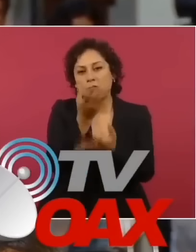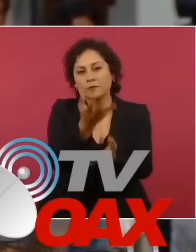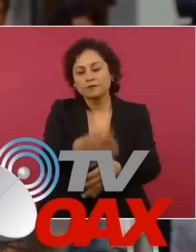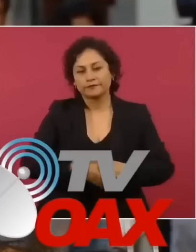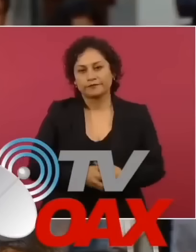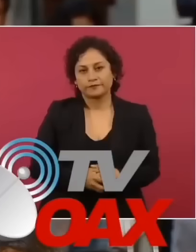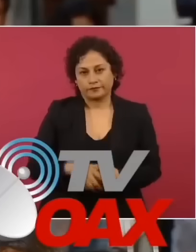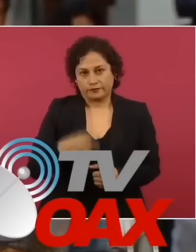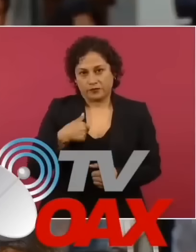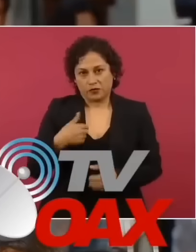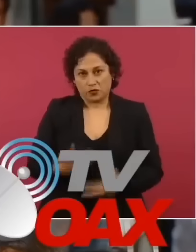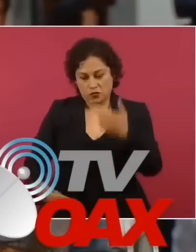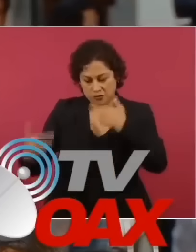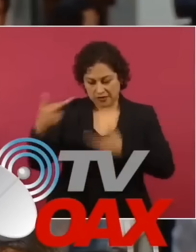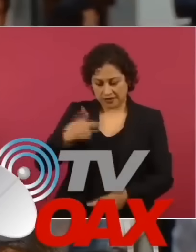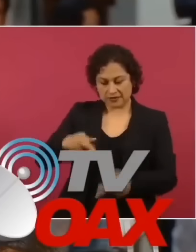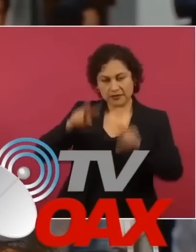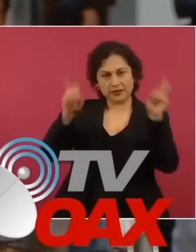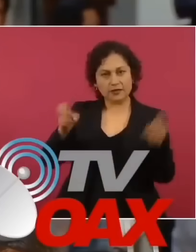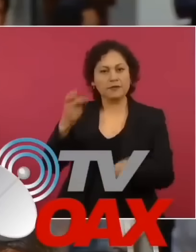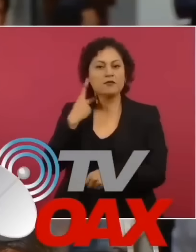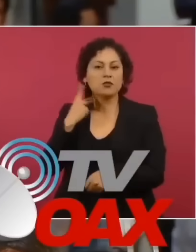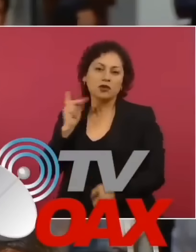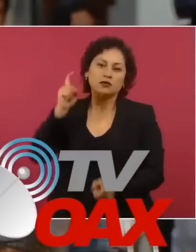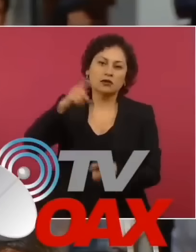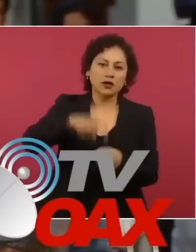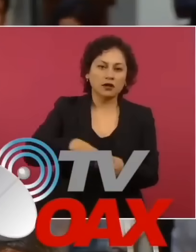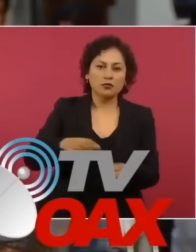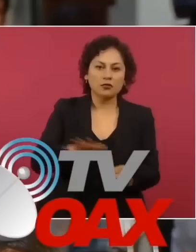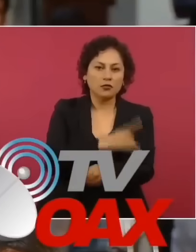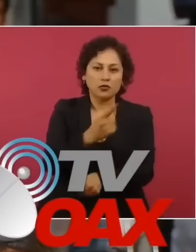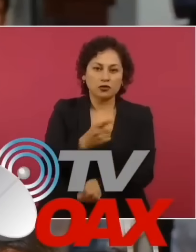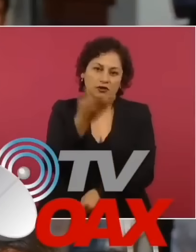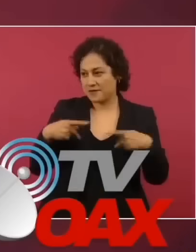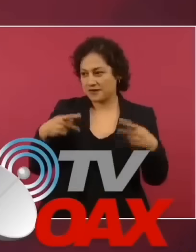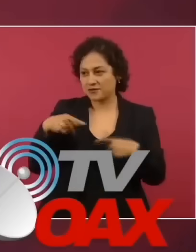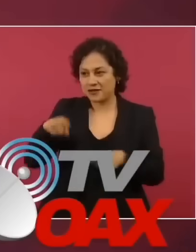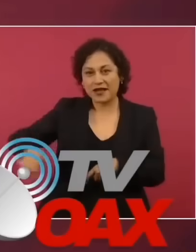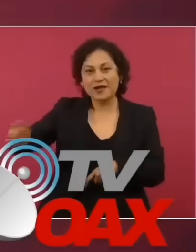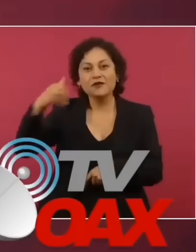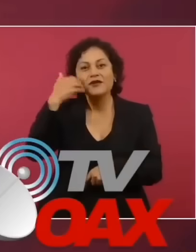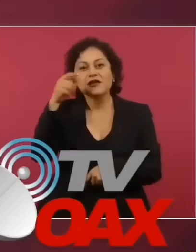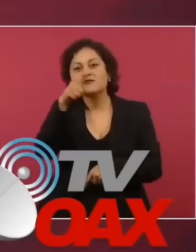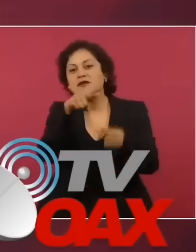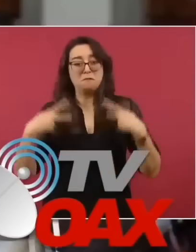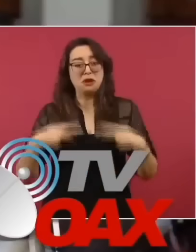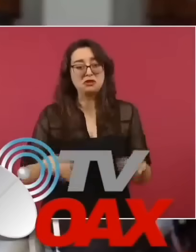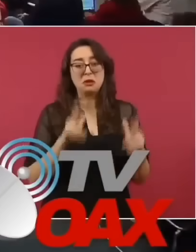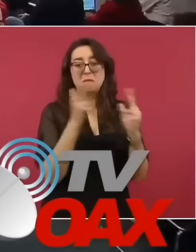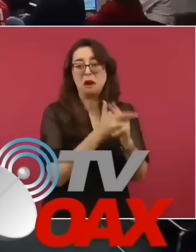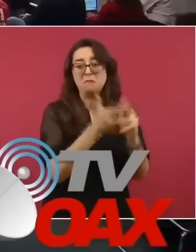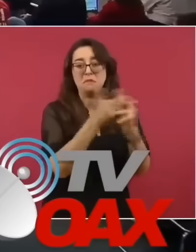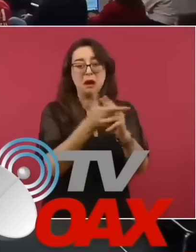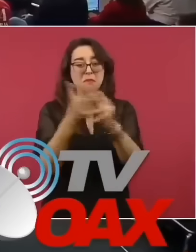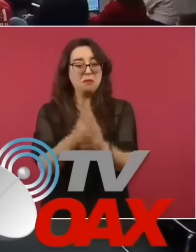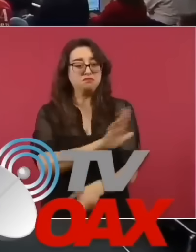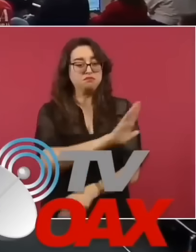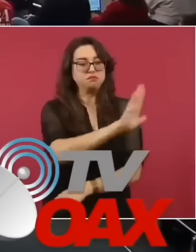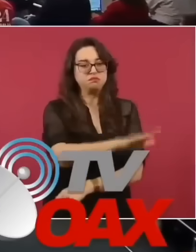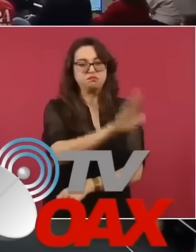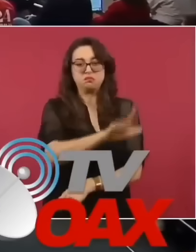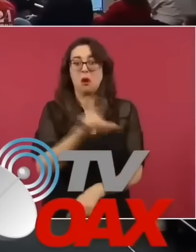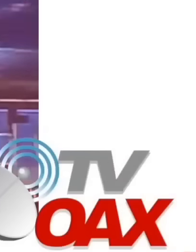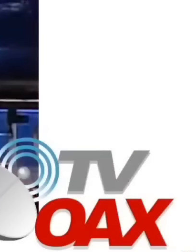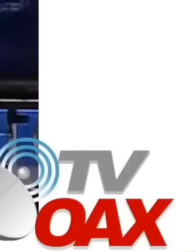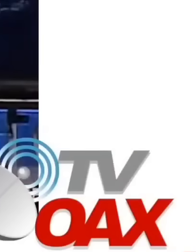Alcalde de Perú, que viajó a la Ciudad de México. Pero ese es otro discurso. Asistió. Nosotros escuchamos a la conferencia el primero que le dijo a él. Ese es otro. Donde